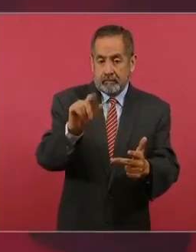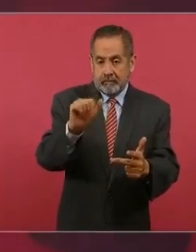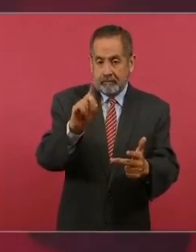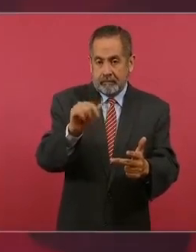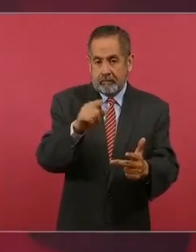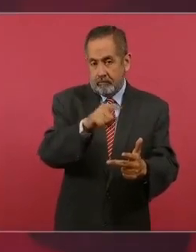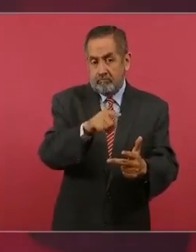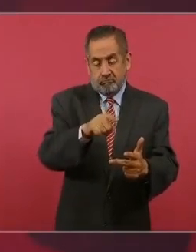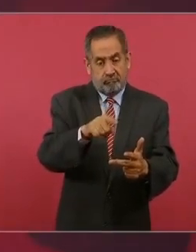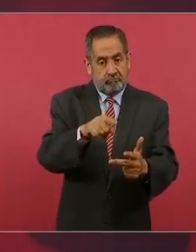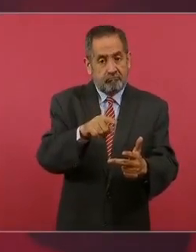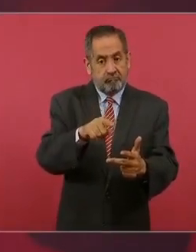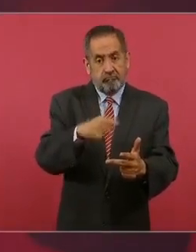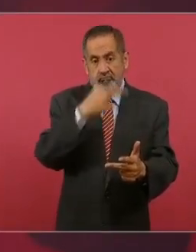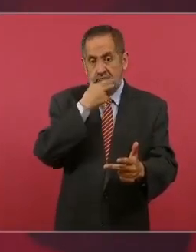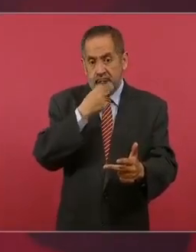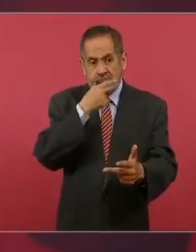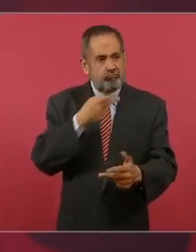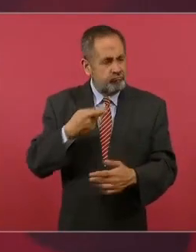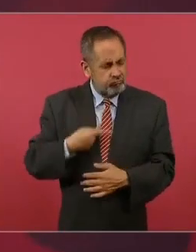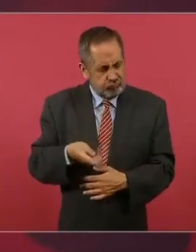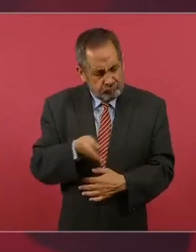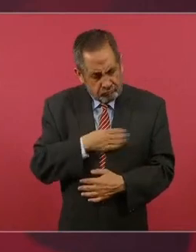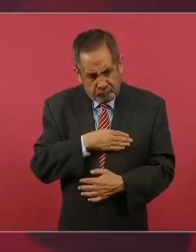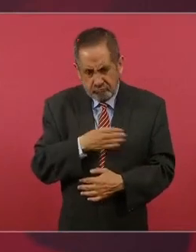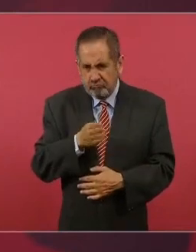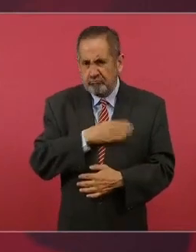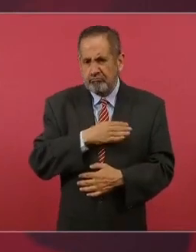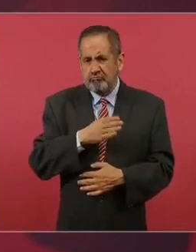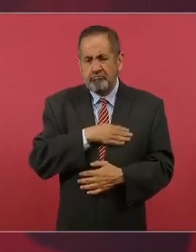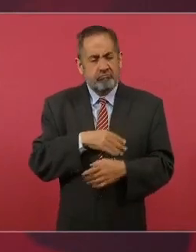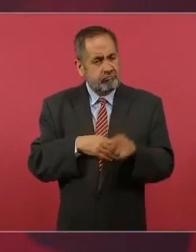un hombre bueno,